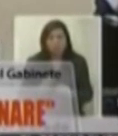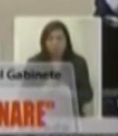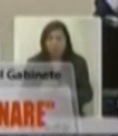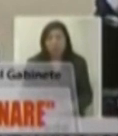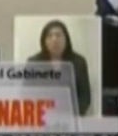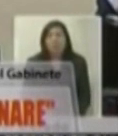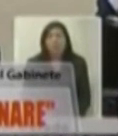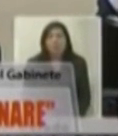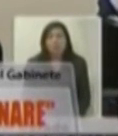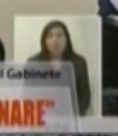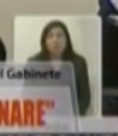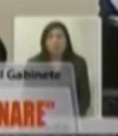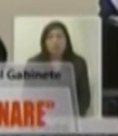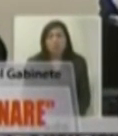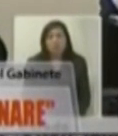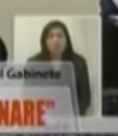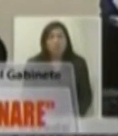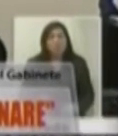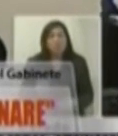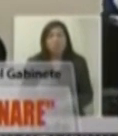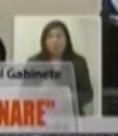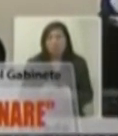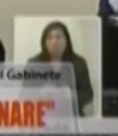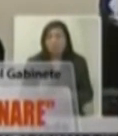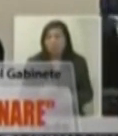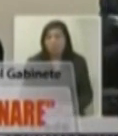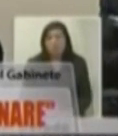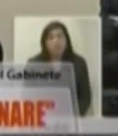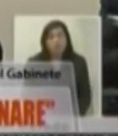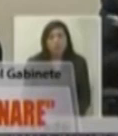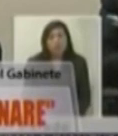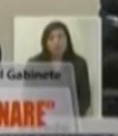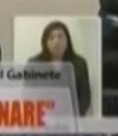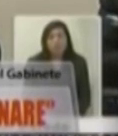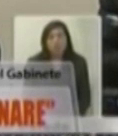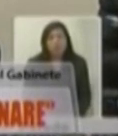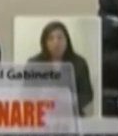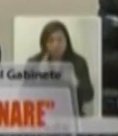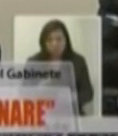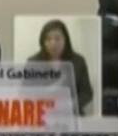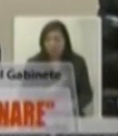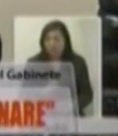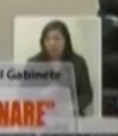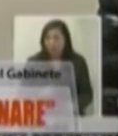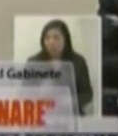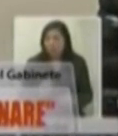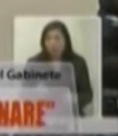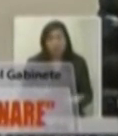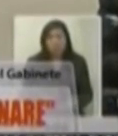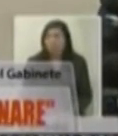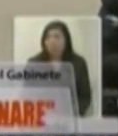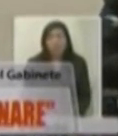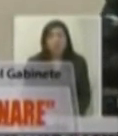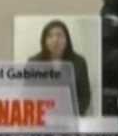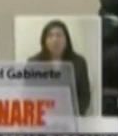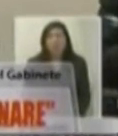vidrios del Ministerio de Educación en actos violentistas patrocinados por estas personas. El gobierno va a ser firme en respetar el Estado de Derecho y no va a